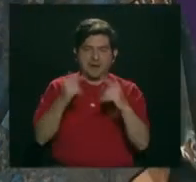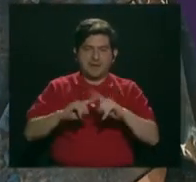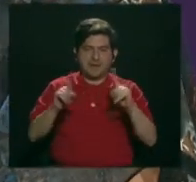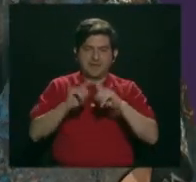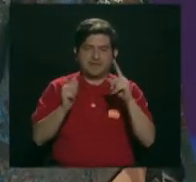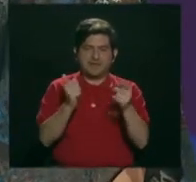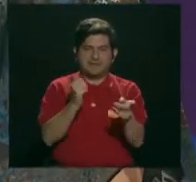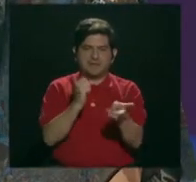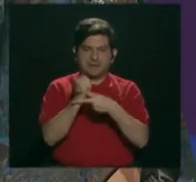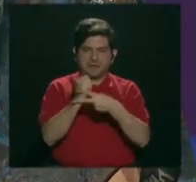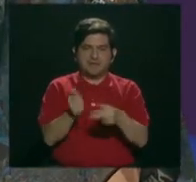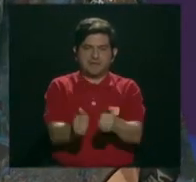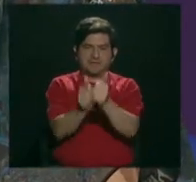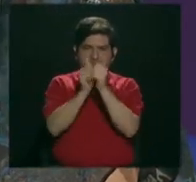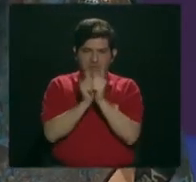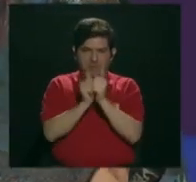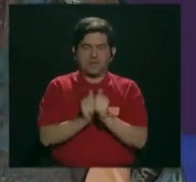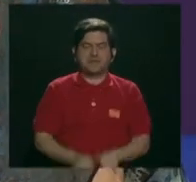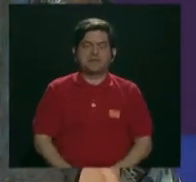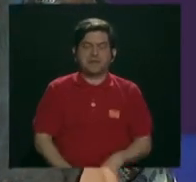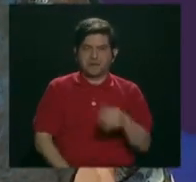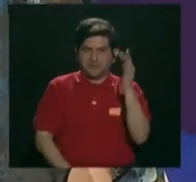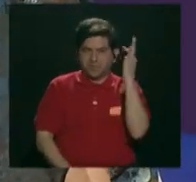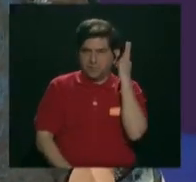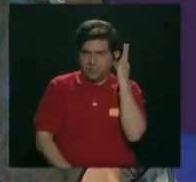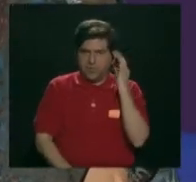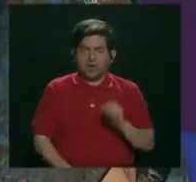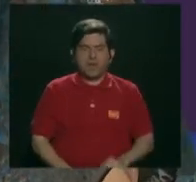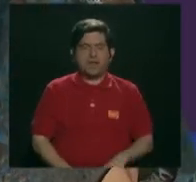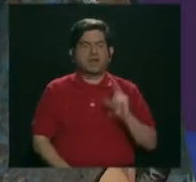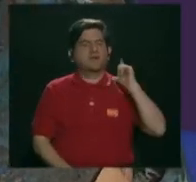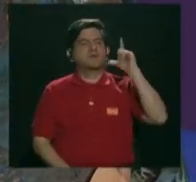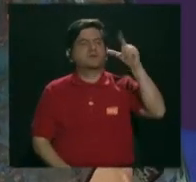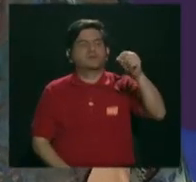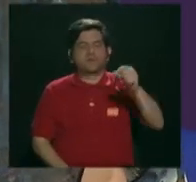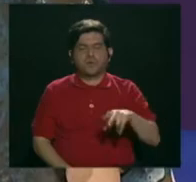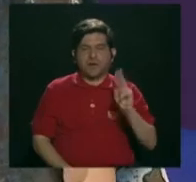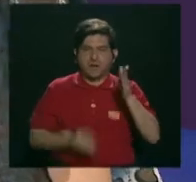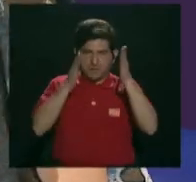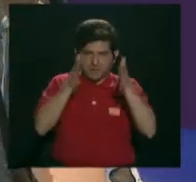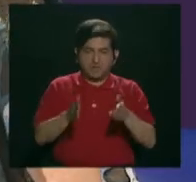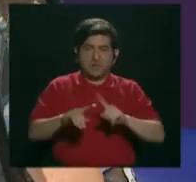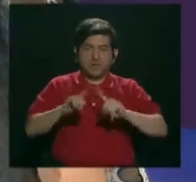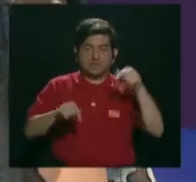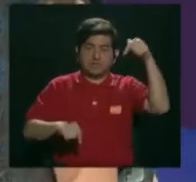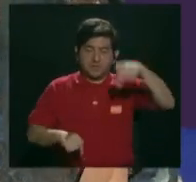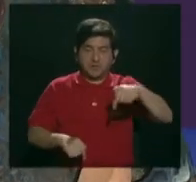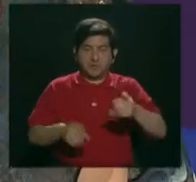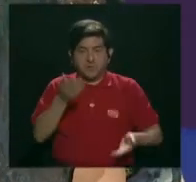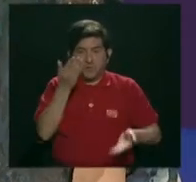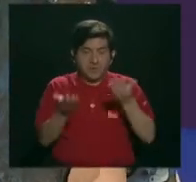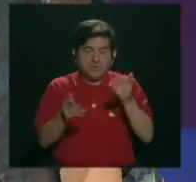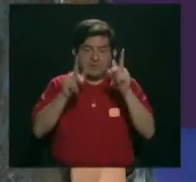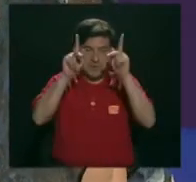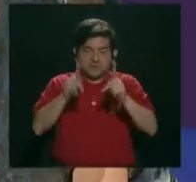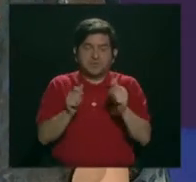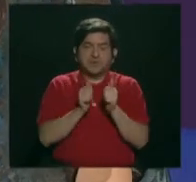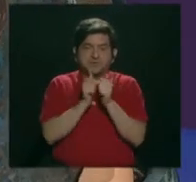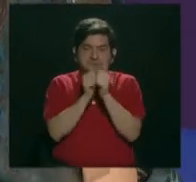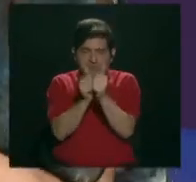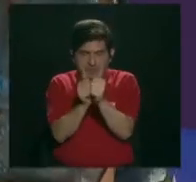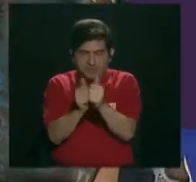nos han acompañado compañeras de la Red de Mujeres Rurales, pero de pronto hoy alguien que nos esté acompañando por